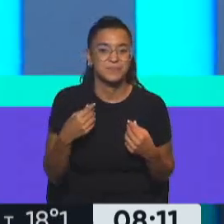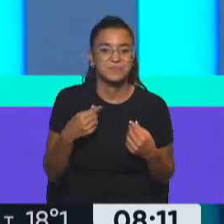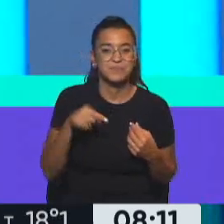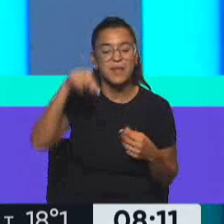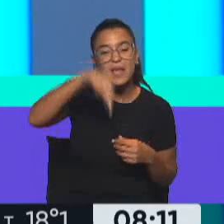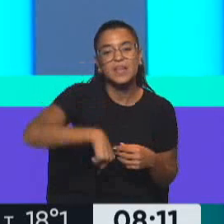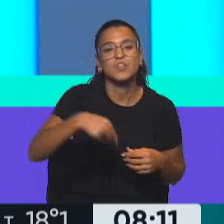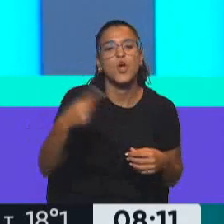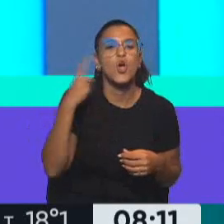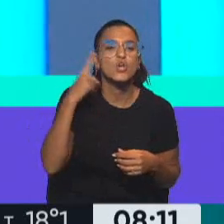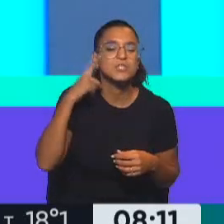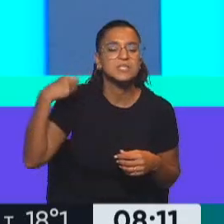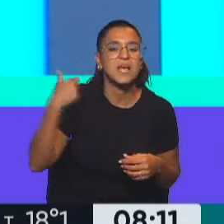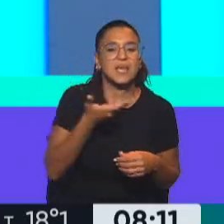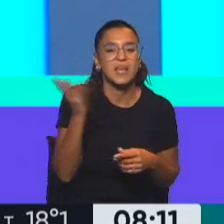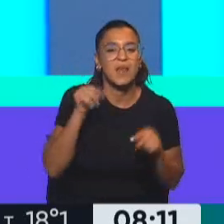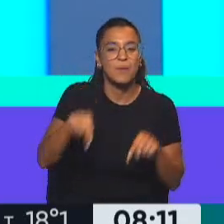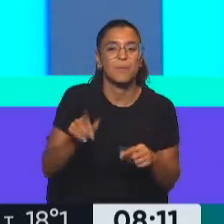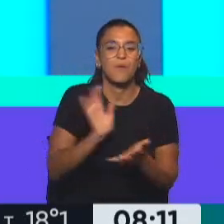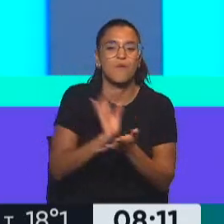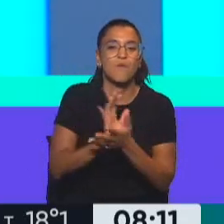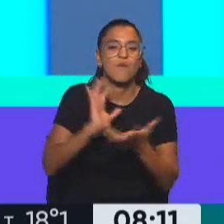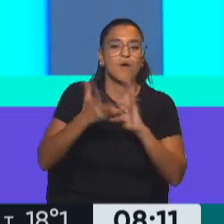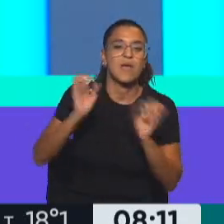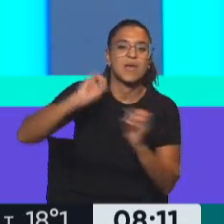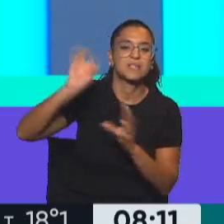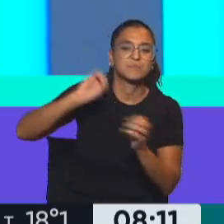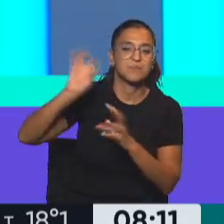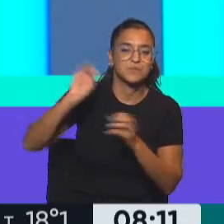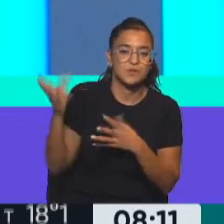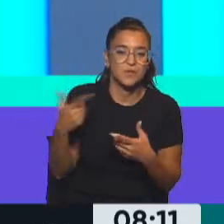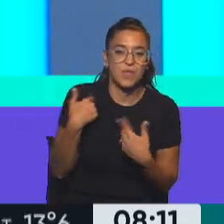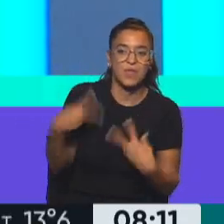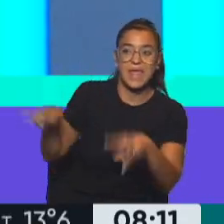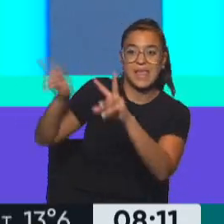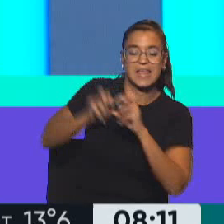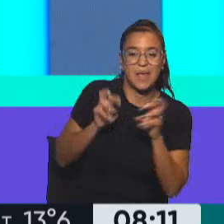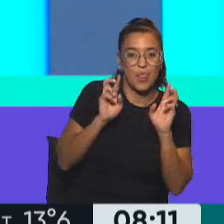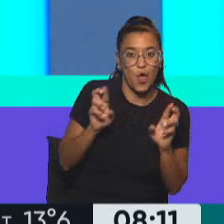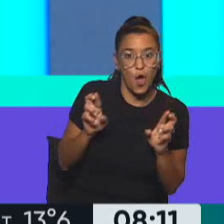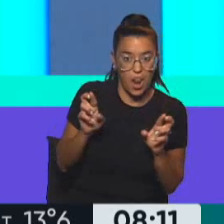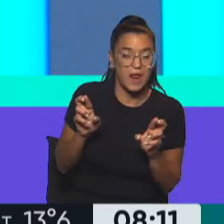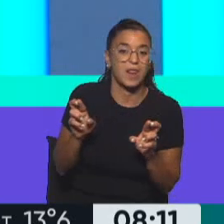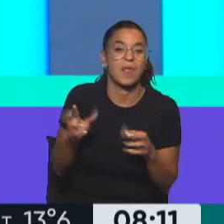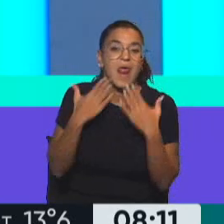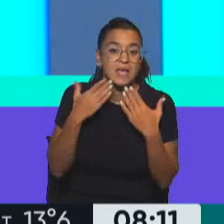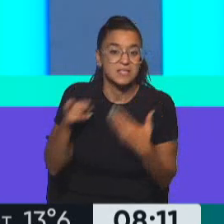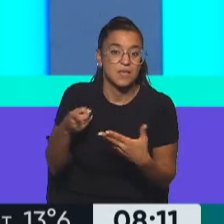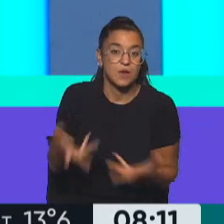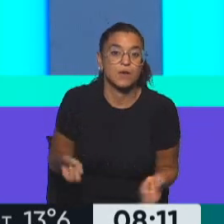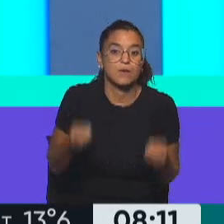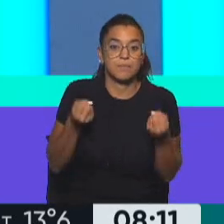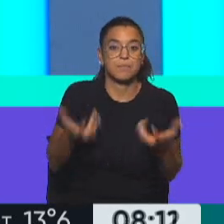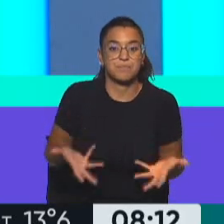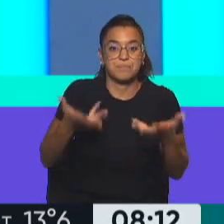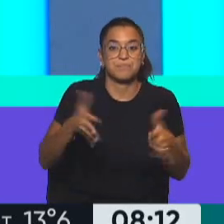la conciencia general, ¿cuál es? Bueno, esta es nuestra salida a exportadores, lo que en última instancia nos genera el ingreso de divisas y es lo que permite también la recuperación de la actividad